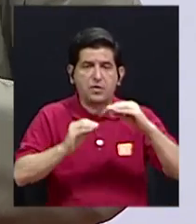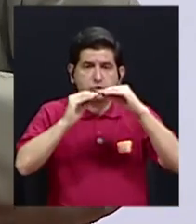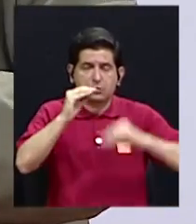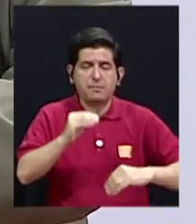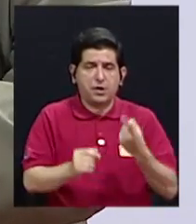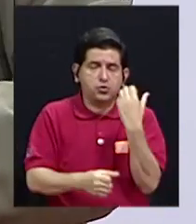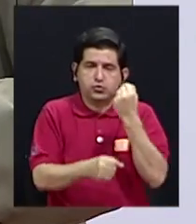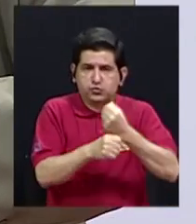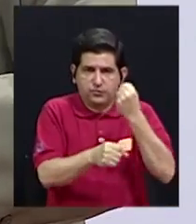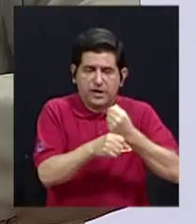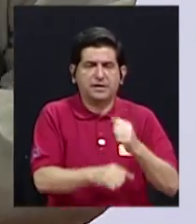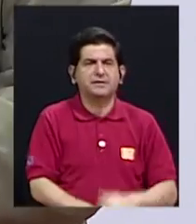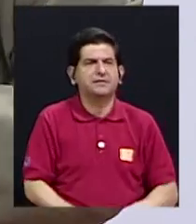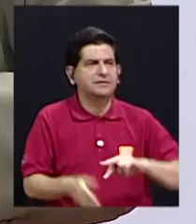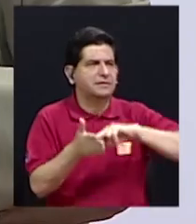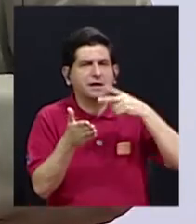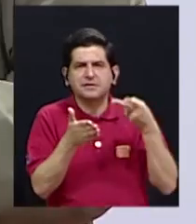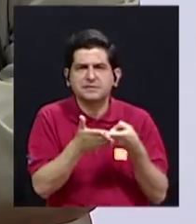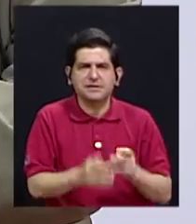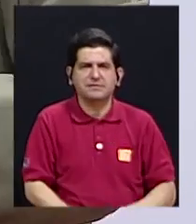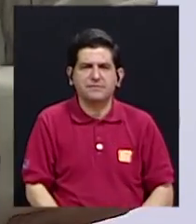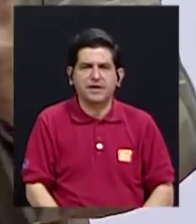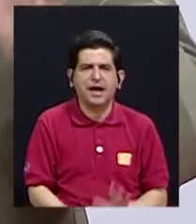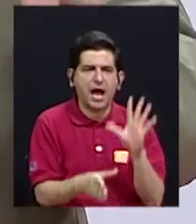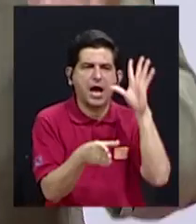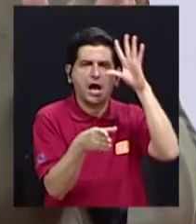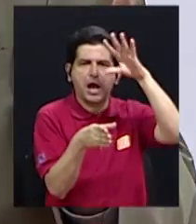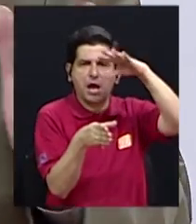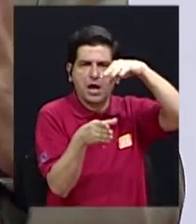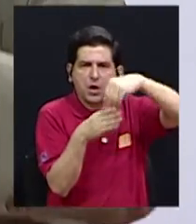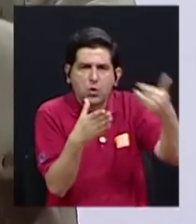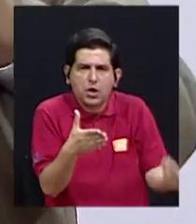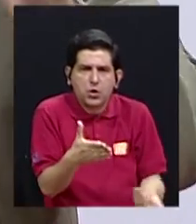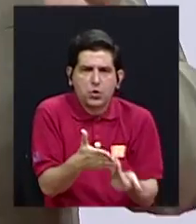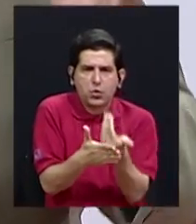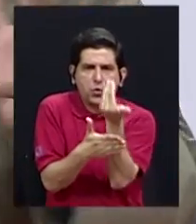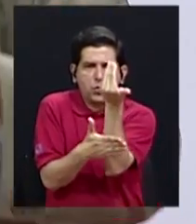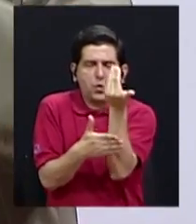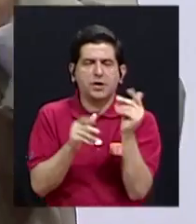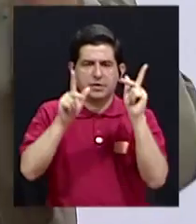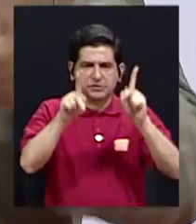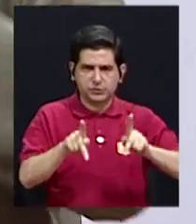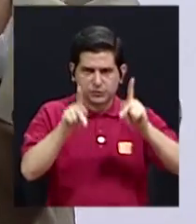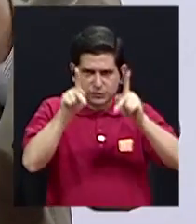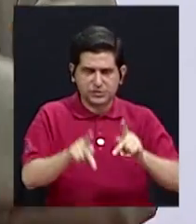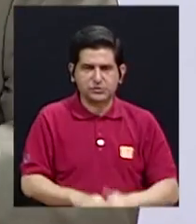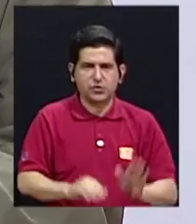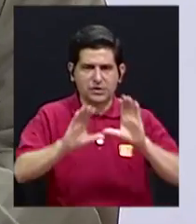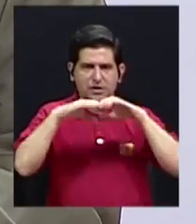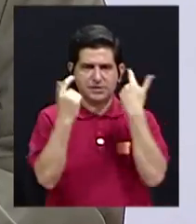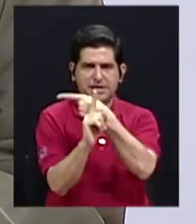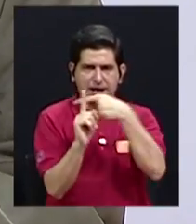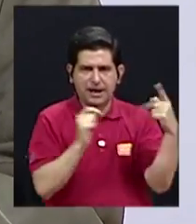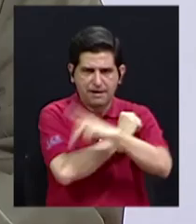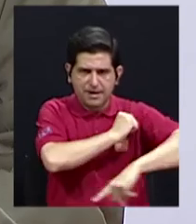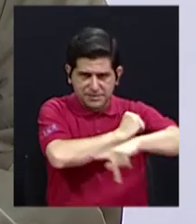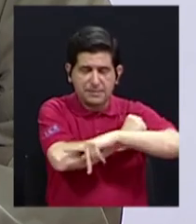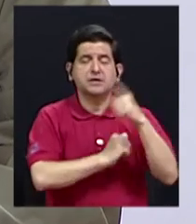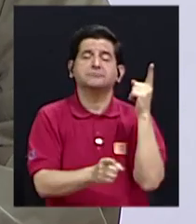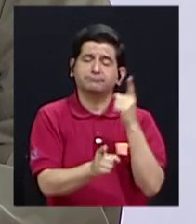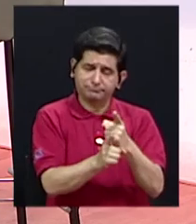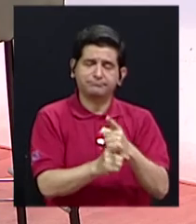desempleo es como en que está se está incorporando nueva gente clara a la clase media del país claro